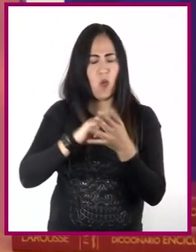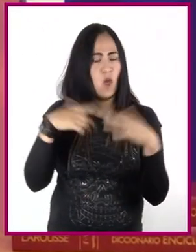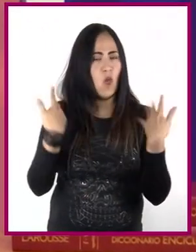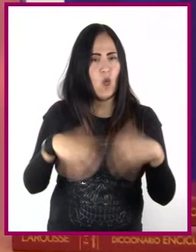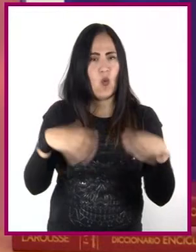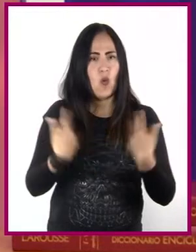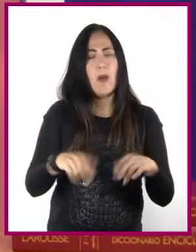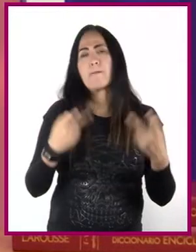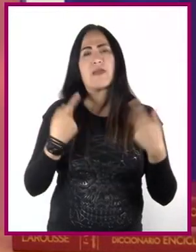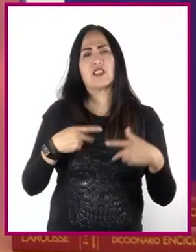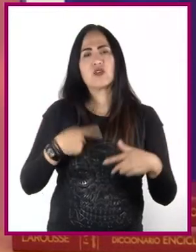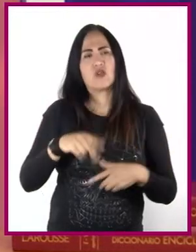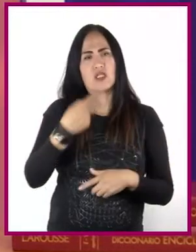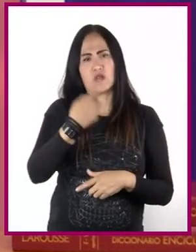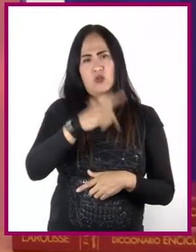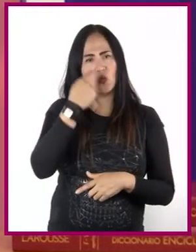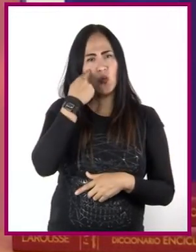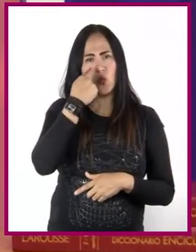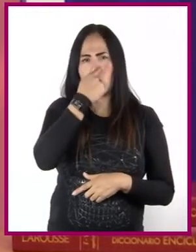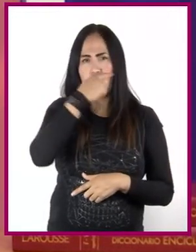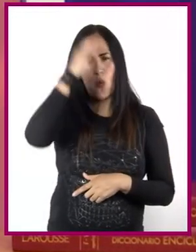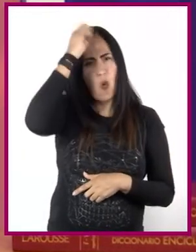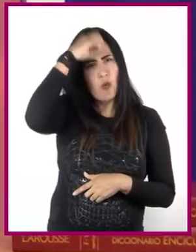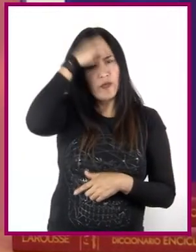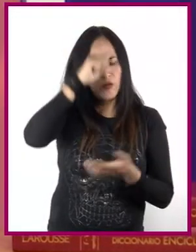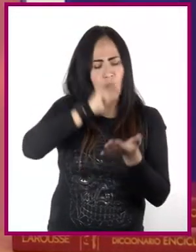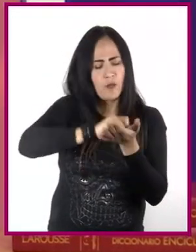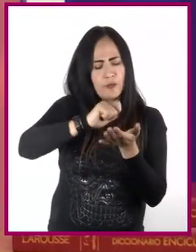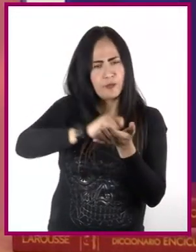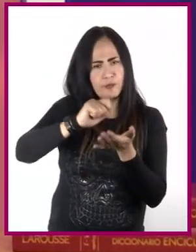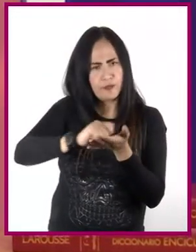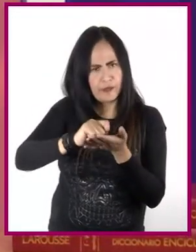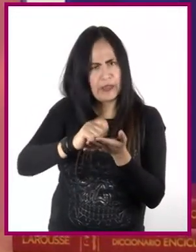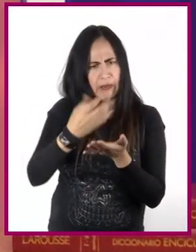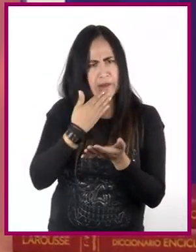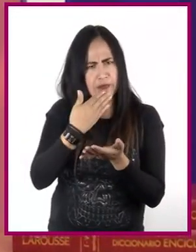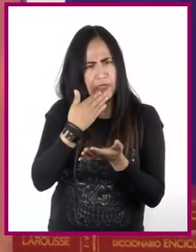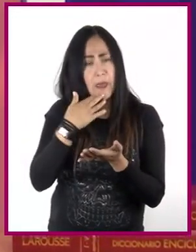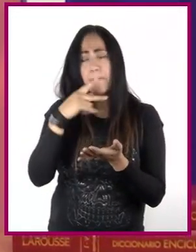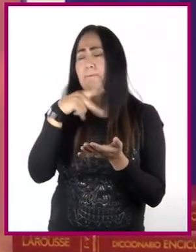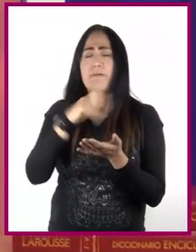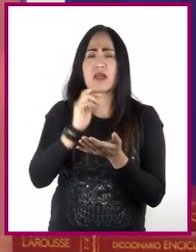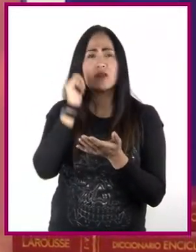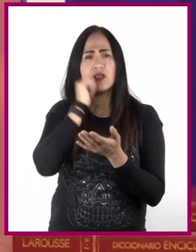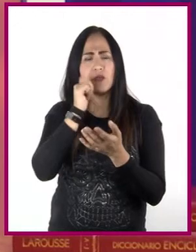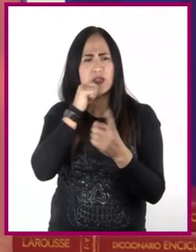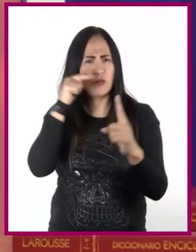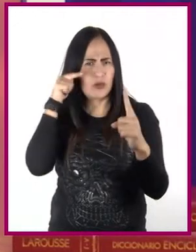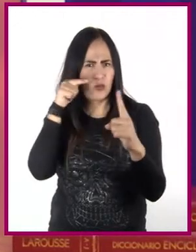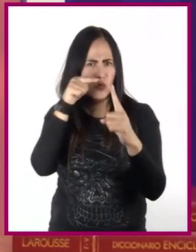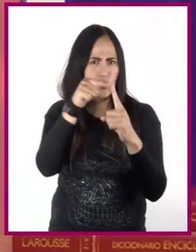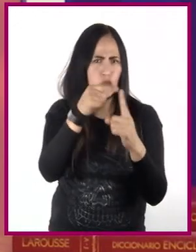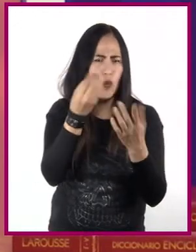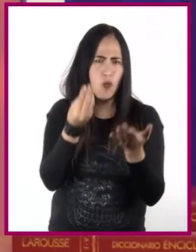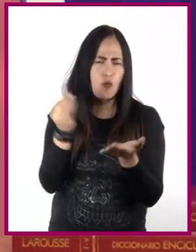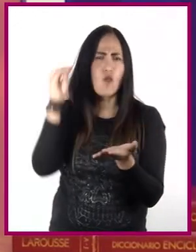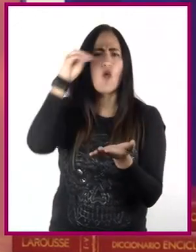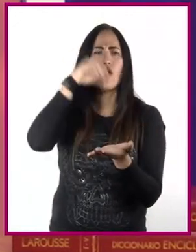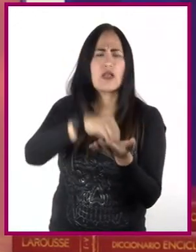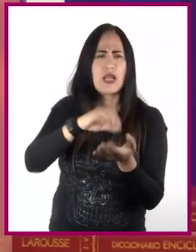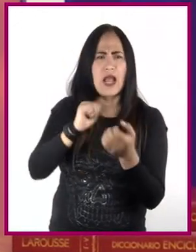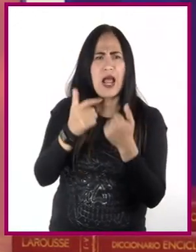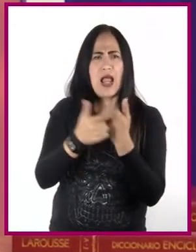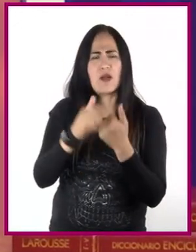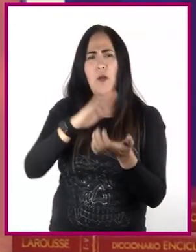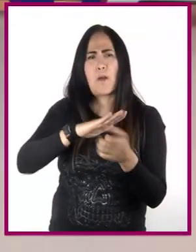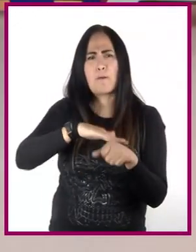componentes personales, ya que es nuestra opinión, debe estar siempre enfocado a aportarles algo de valor a